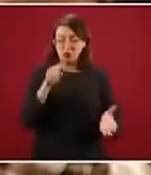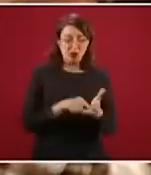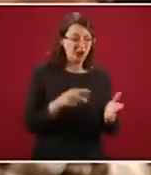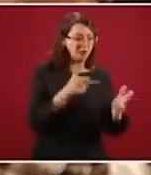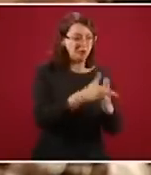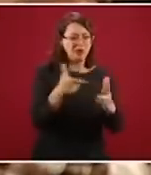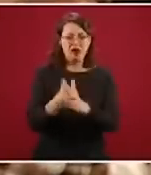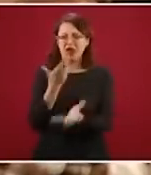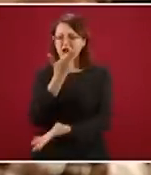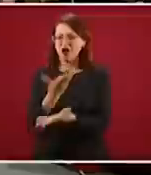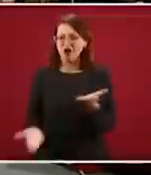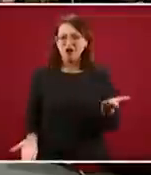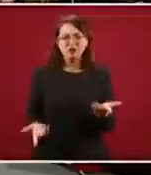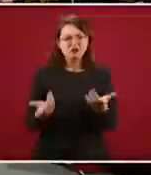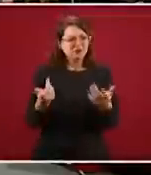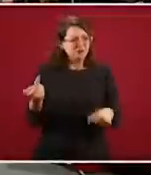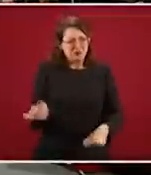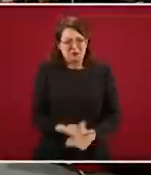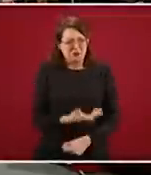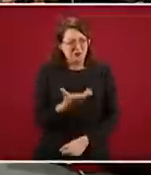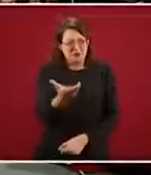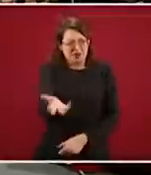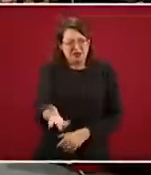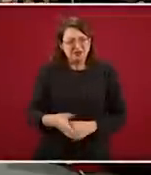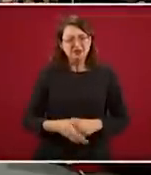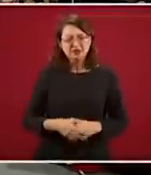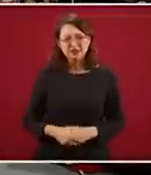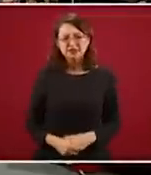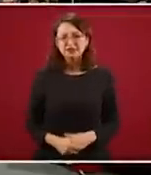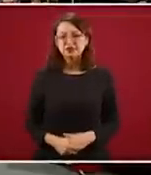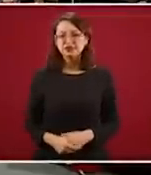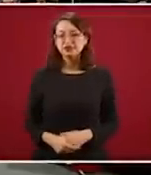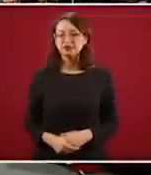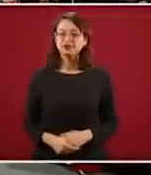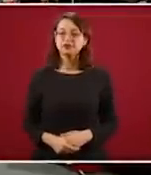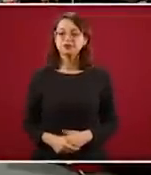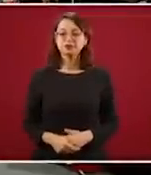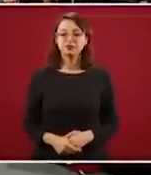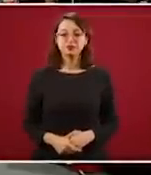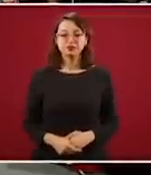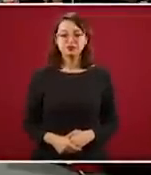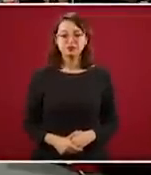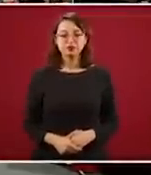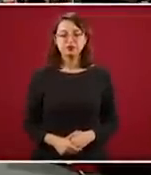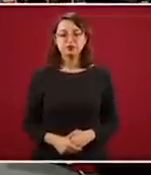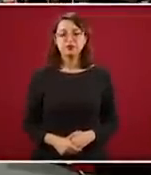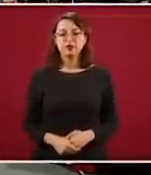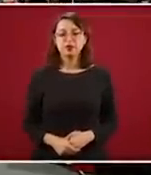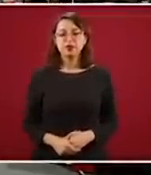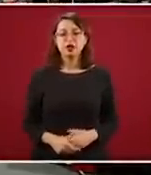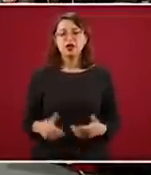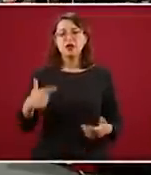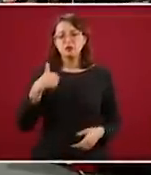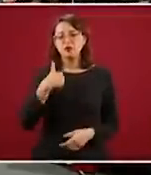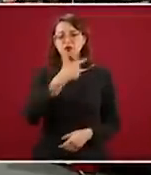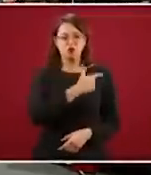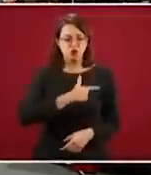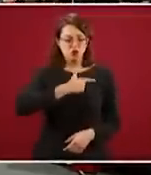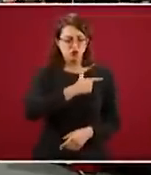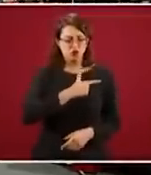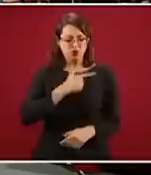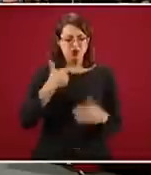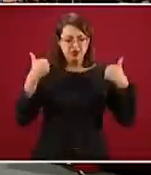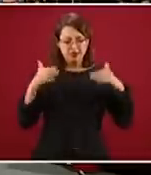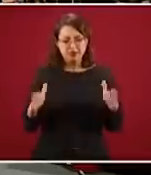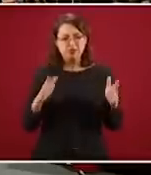esto, presidente? Bueno, eso a mí me gustaría que aquí la licenciada Olga Sánchez Cordero,